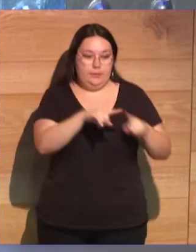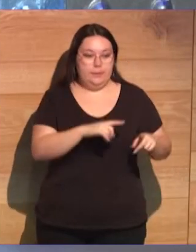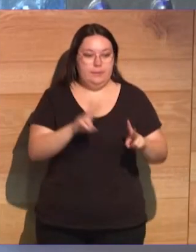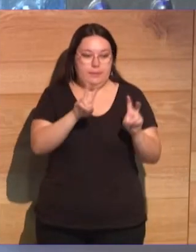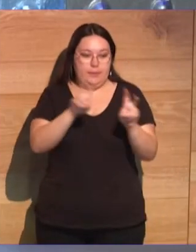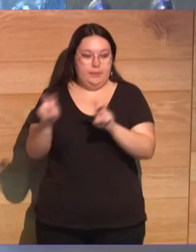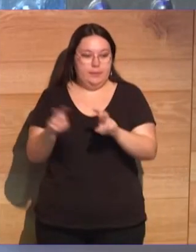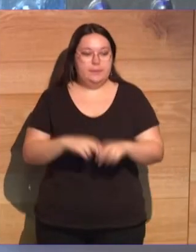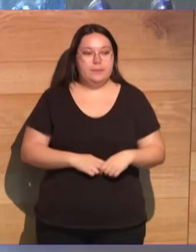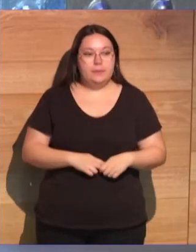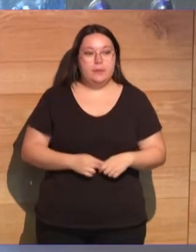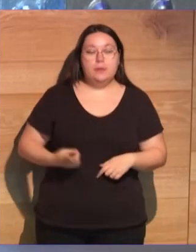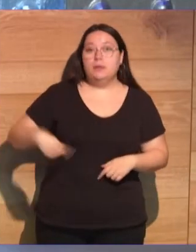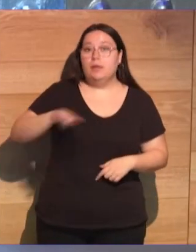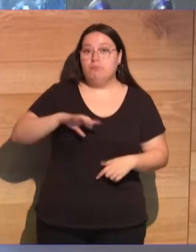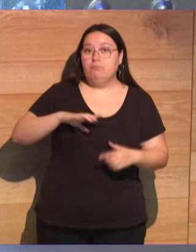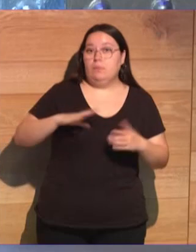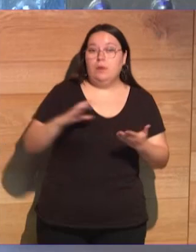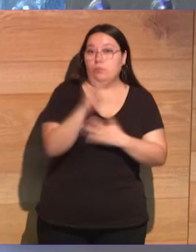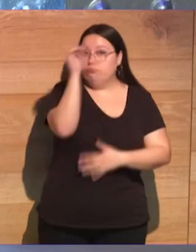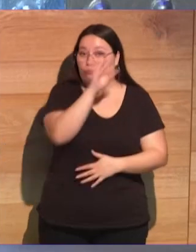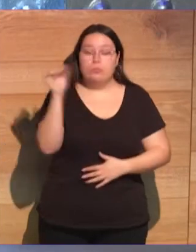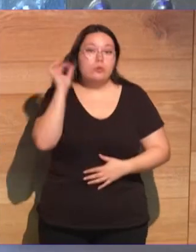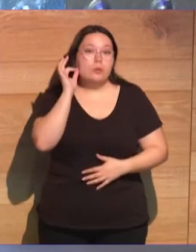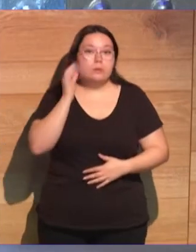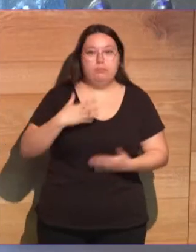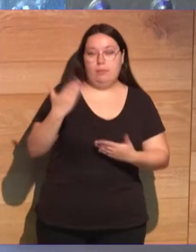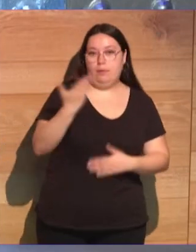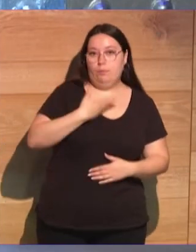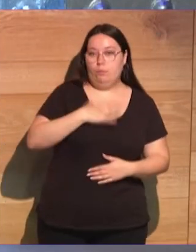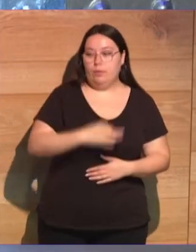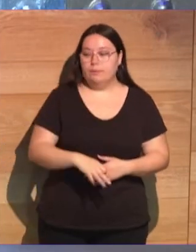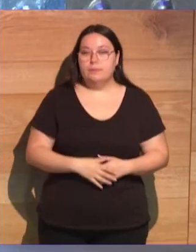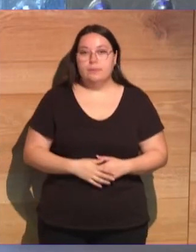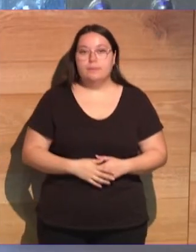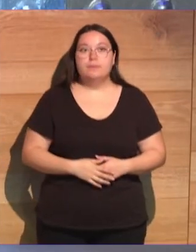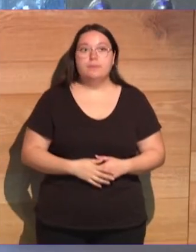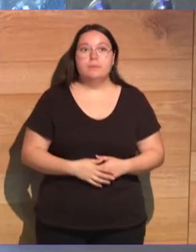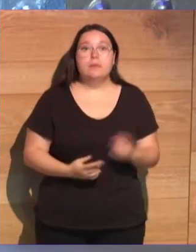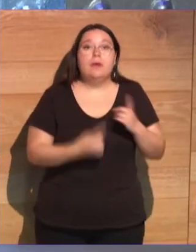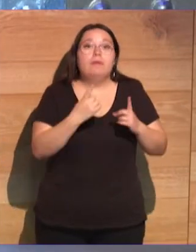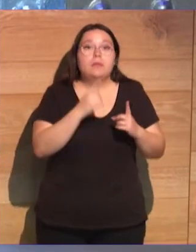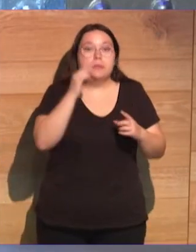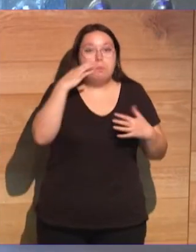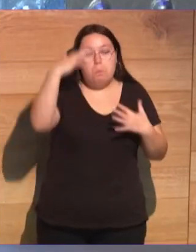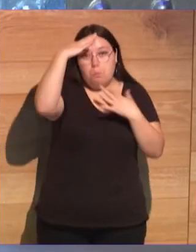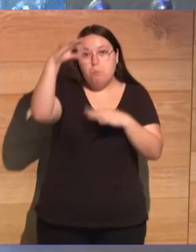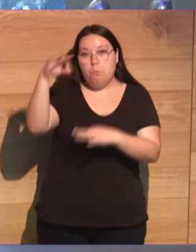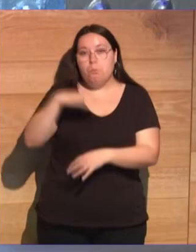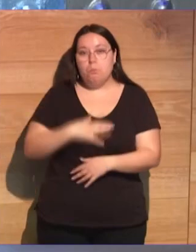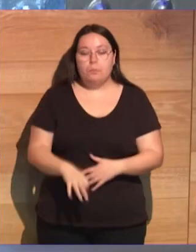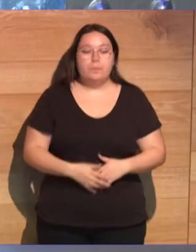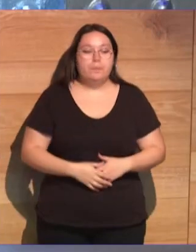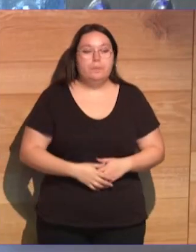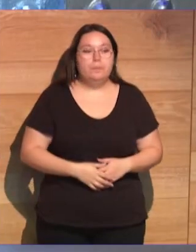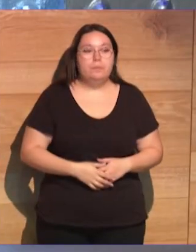que nos afectan a todos y a todas, aunque pueda ser que en ocasiones no nos demos cuenta, ¿no?